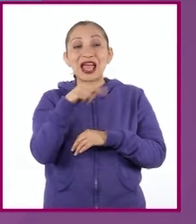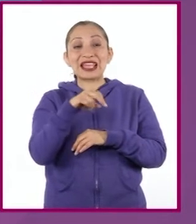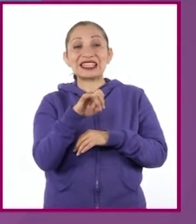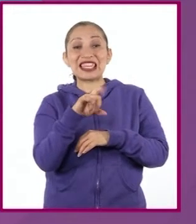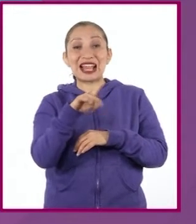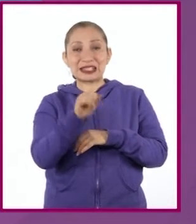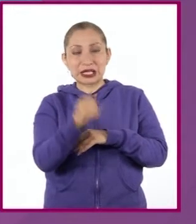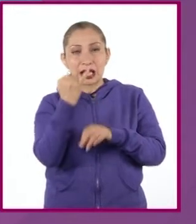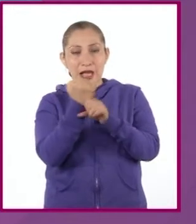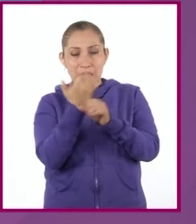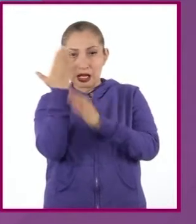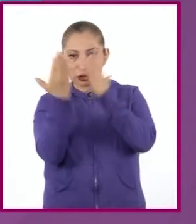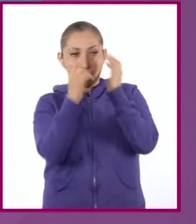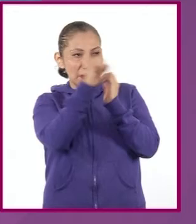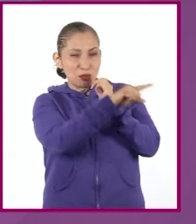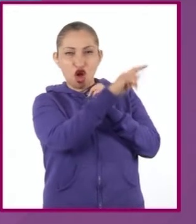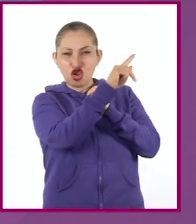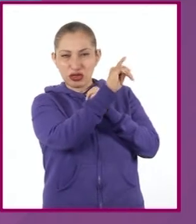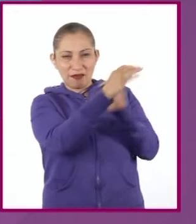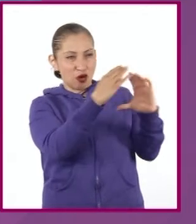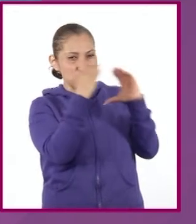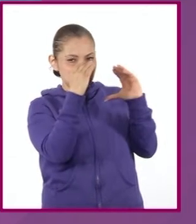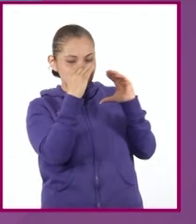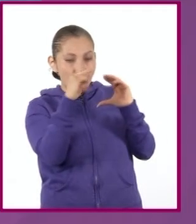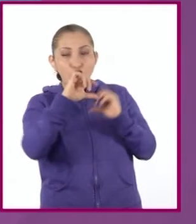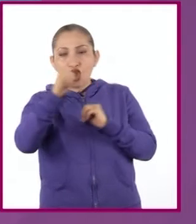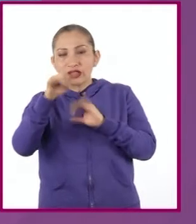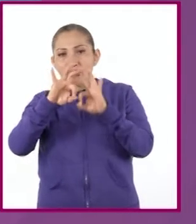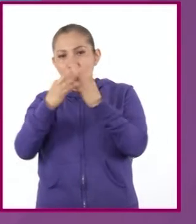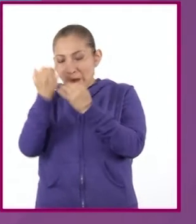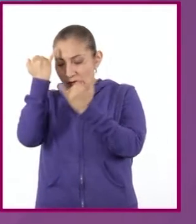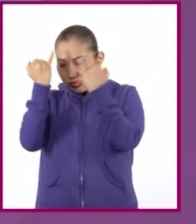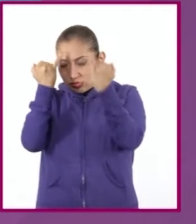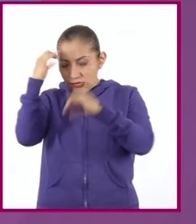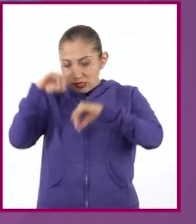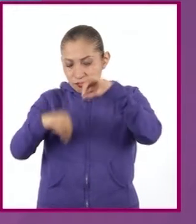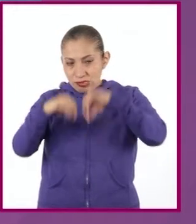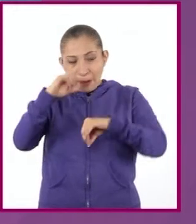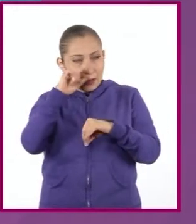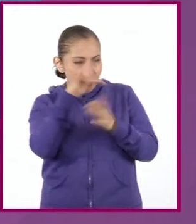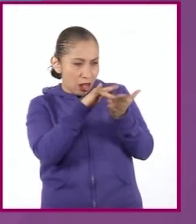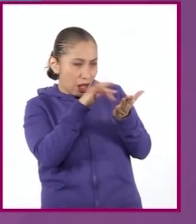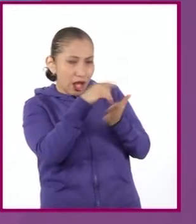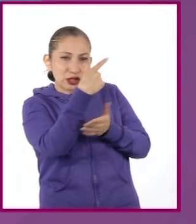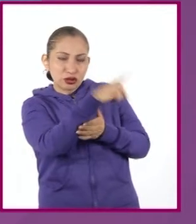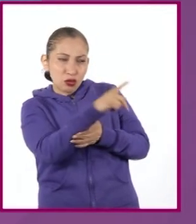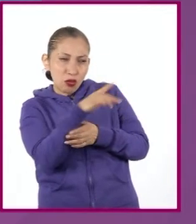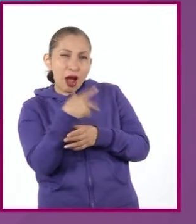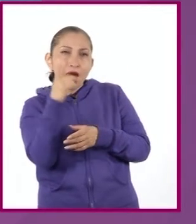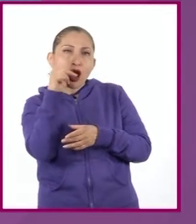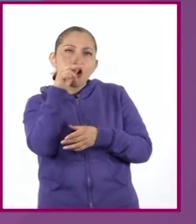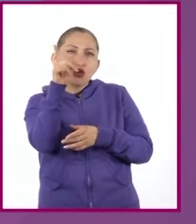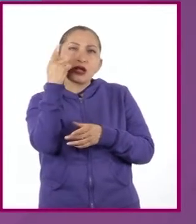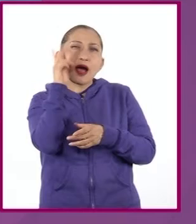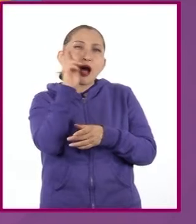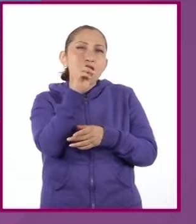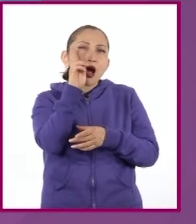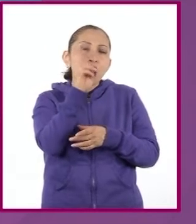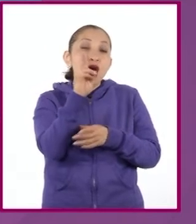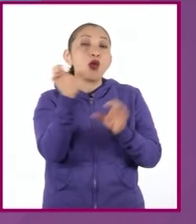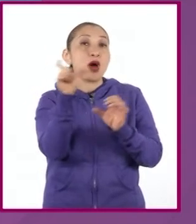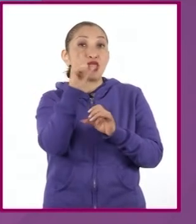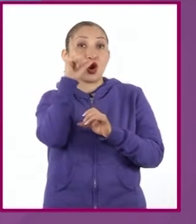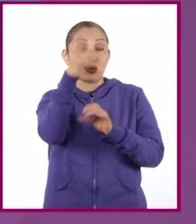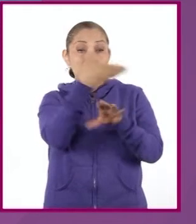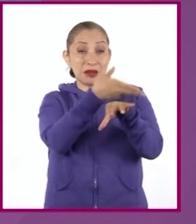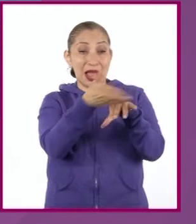Bohr, estudiante de Rutherford, desarrollara otro modelo atómico a partir de las observaciones de fenómenos luminosos, como cuando